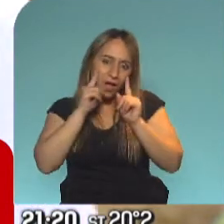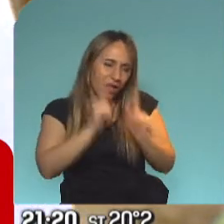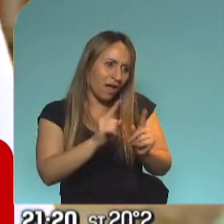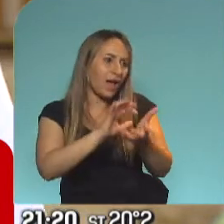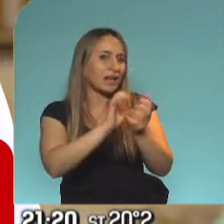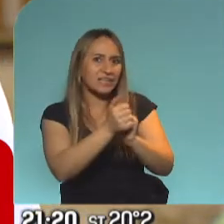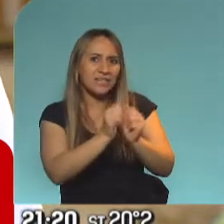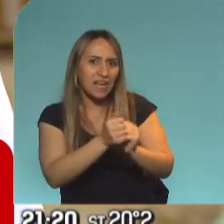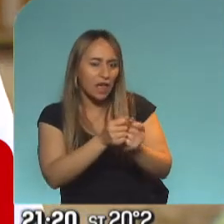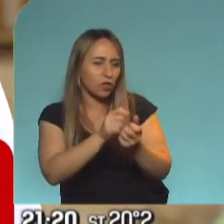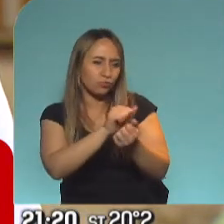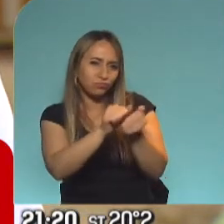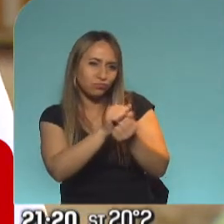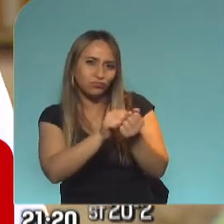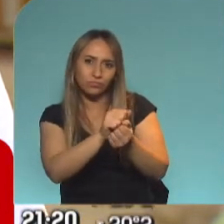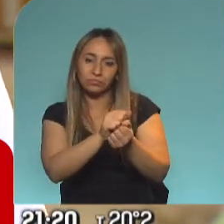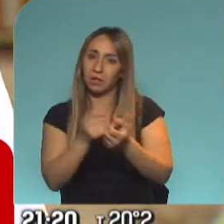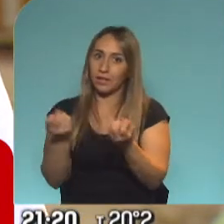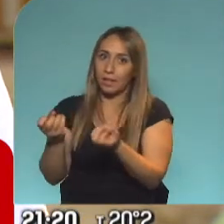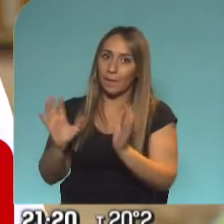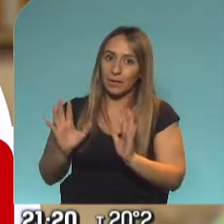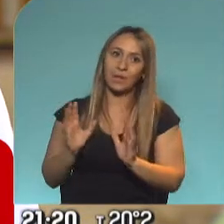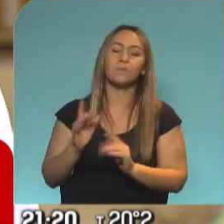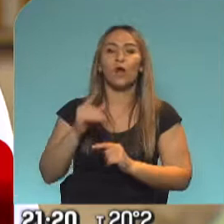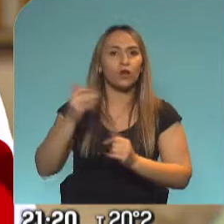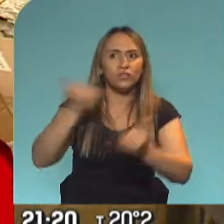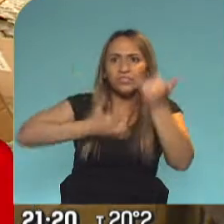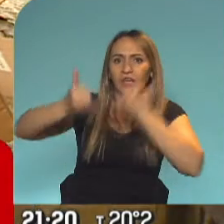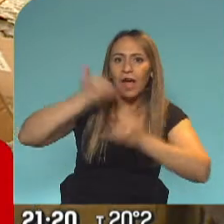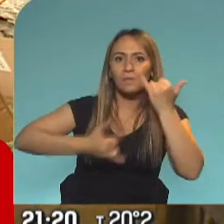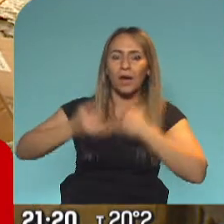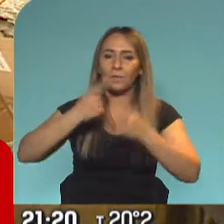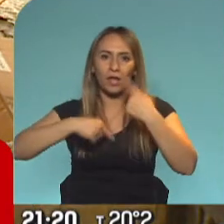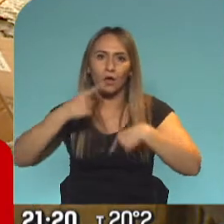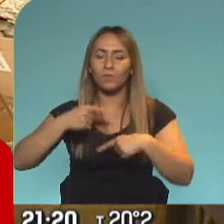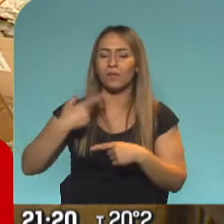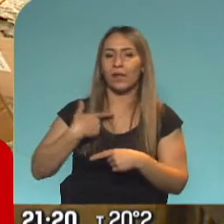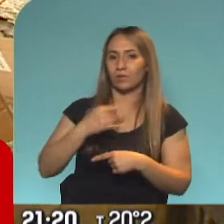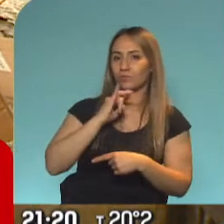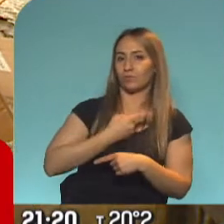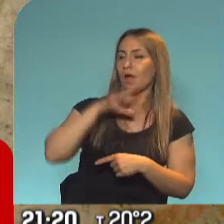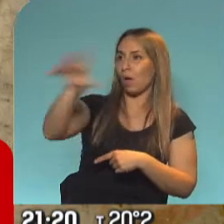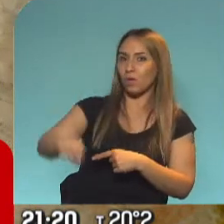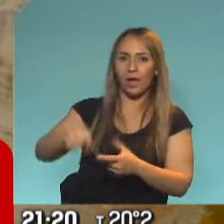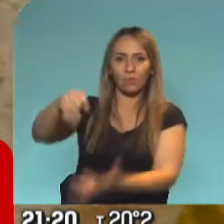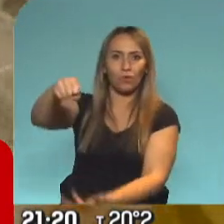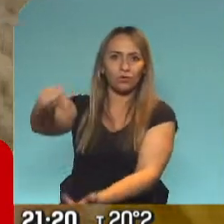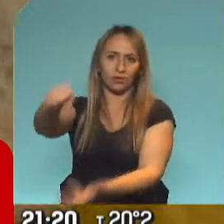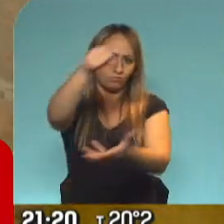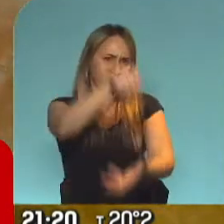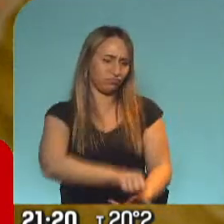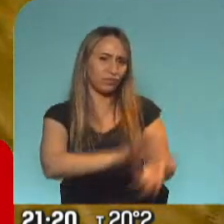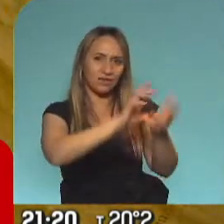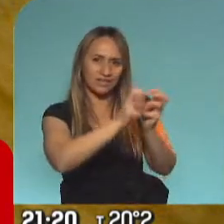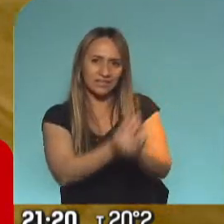y que cada vez viene un montón y nos llaman de todos lados para retirar. Mucho podemos hacer desde nuestras